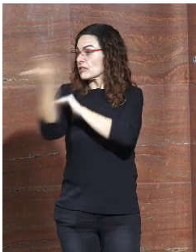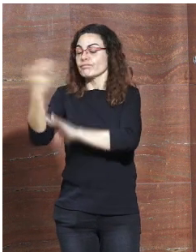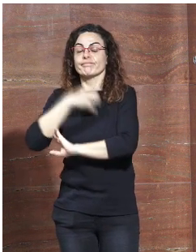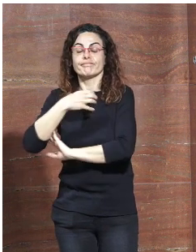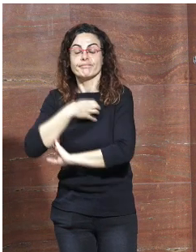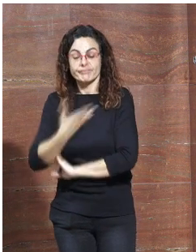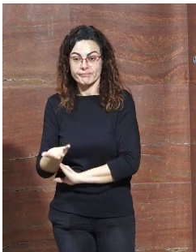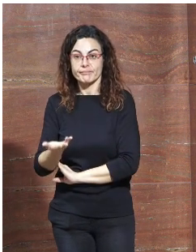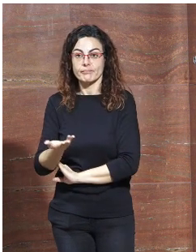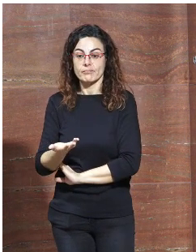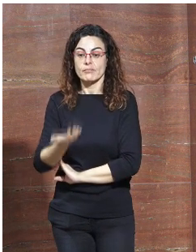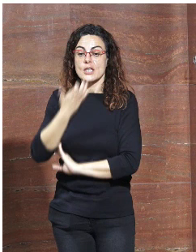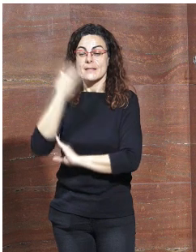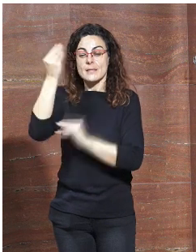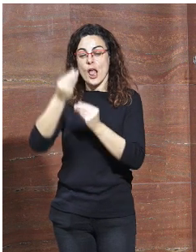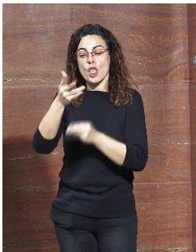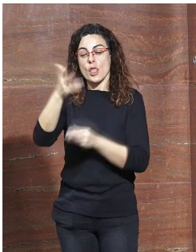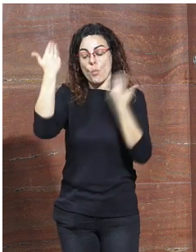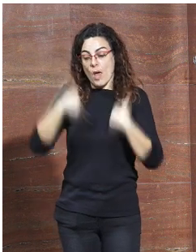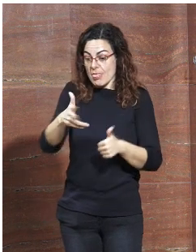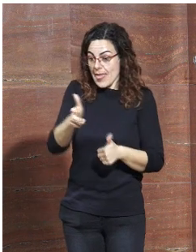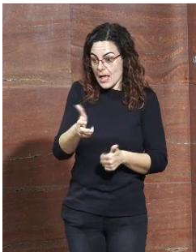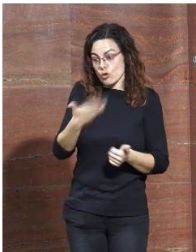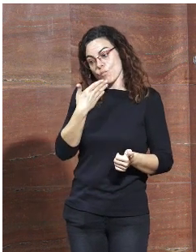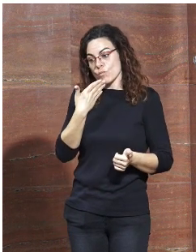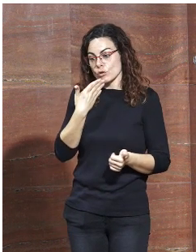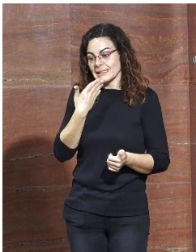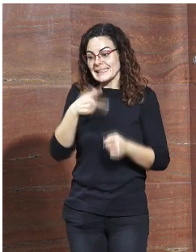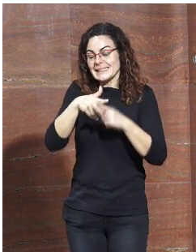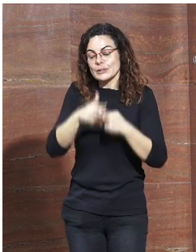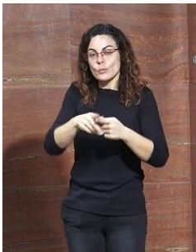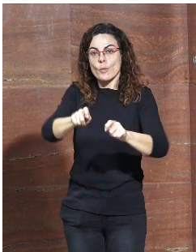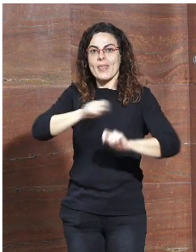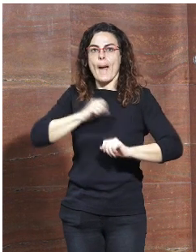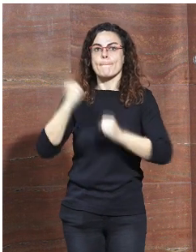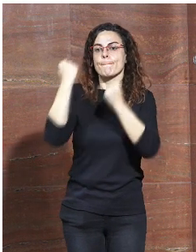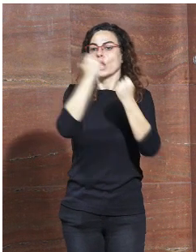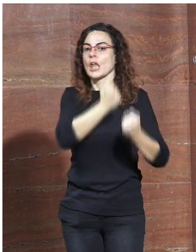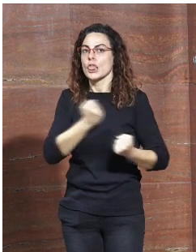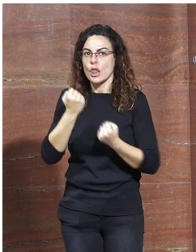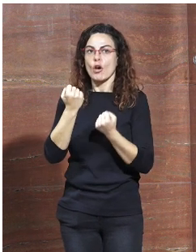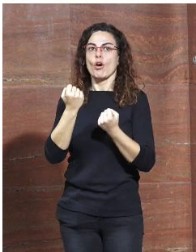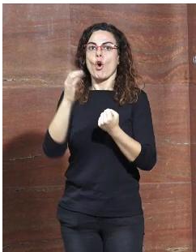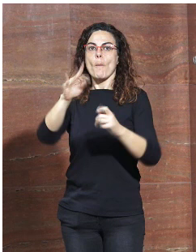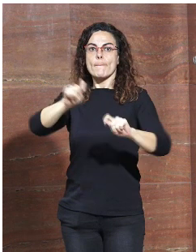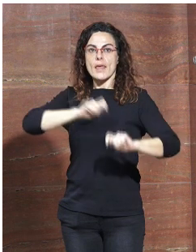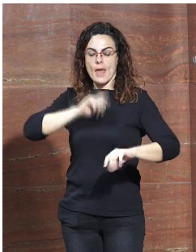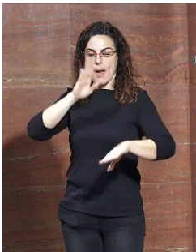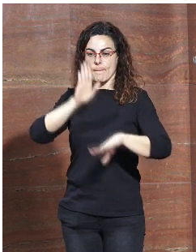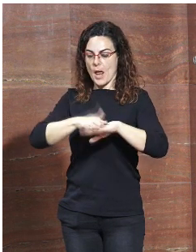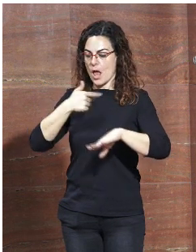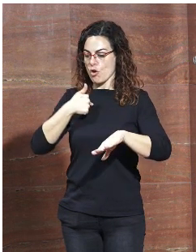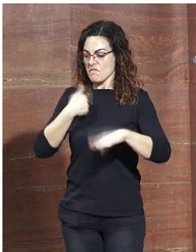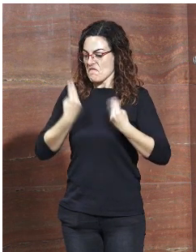que si consideramos los derechos humanos como instrumentos que protegen o facilitan bienes para el desarrollo de